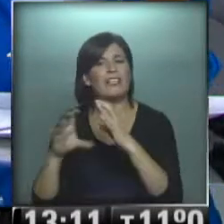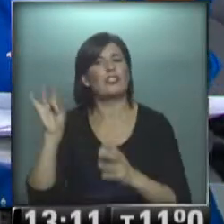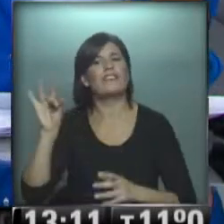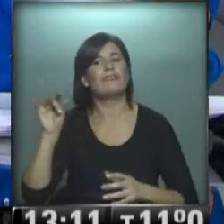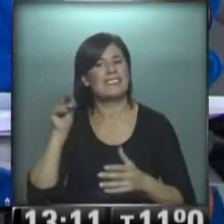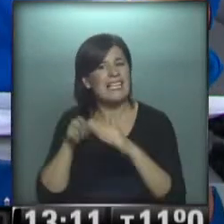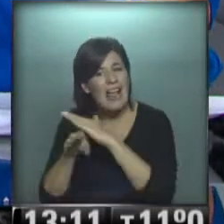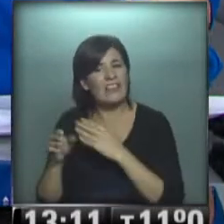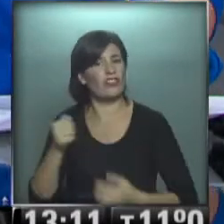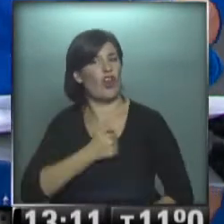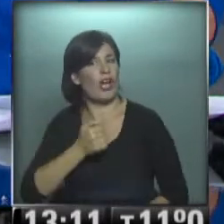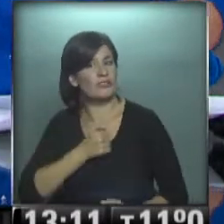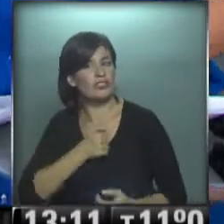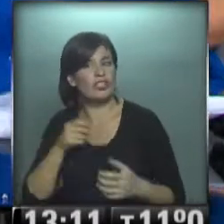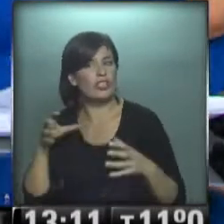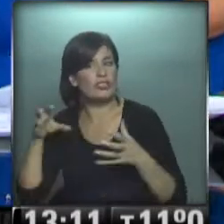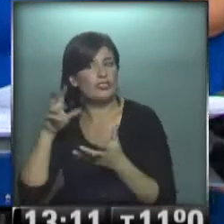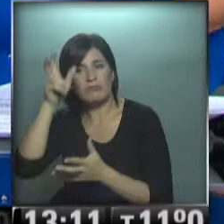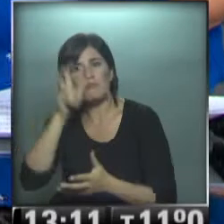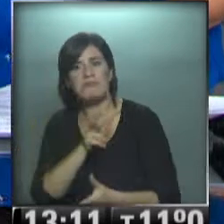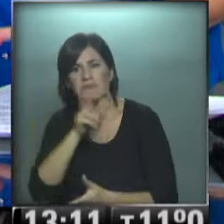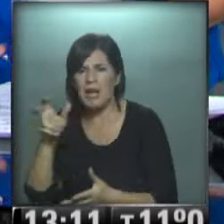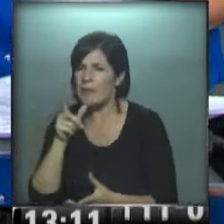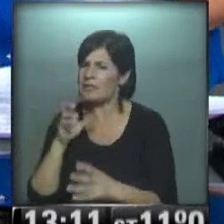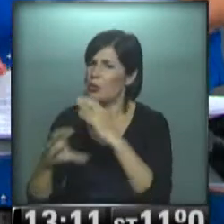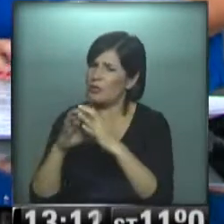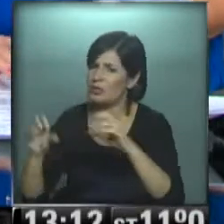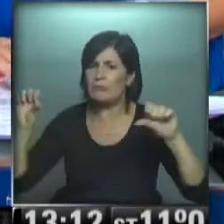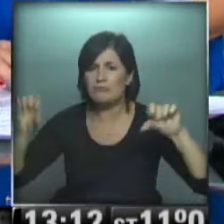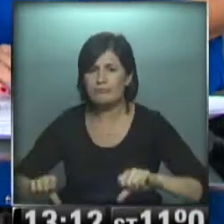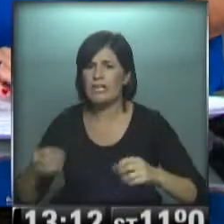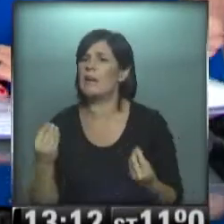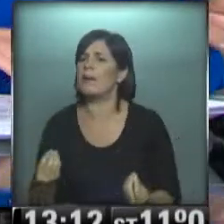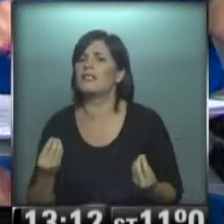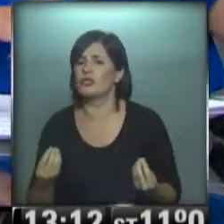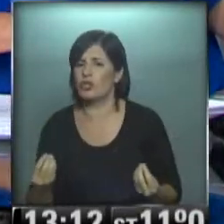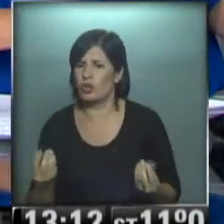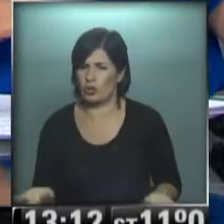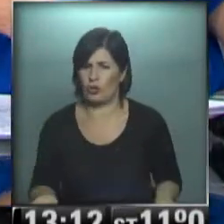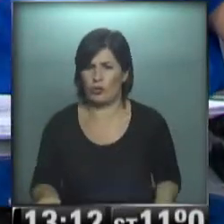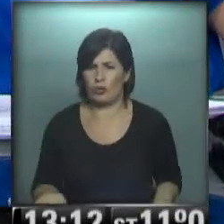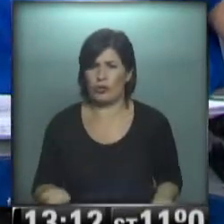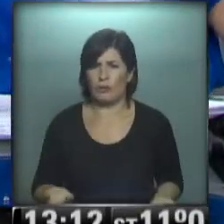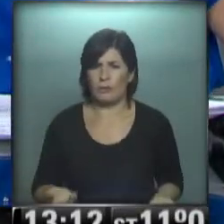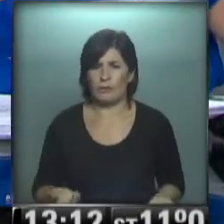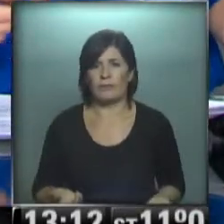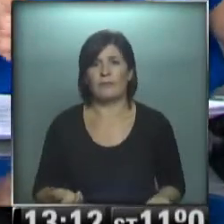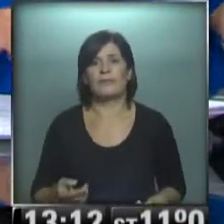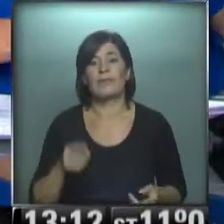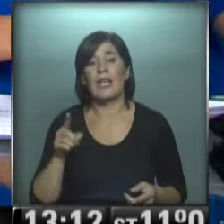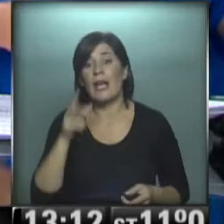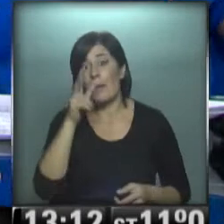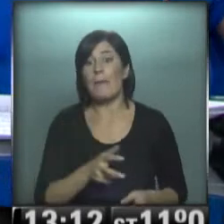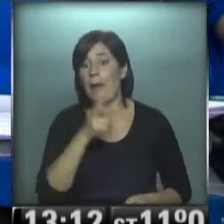en el Vaticano. Claro, ¿no? Problema, dentro de la Iglesia, con el Vaticano, de la Iglesia Católica, digamos también que